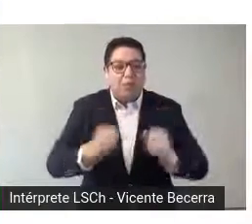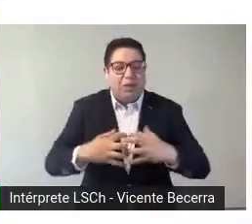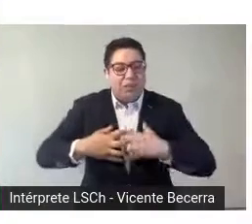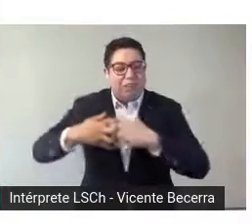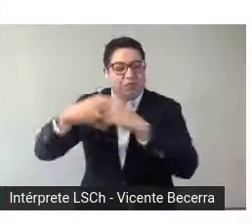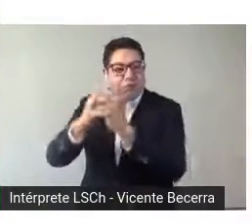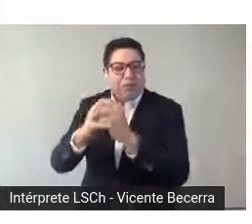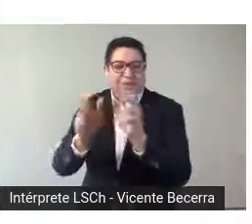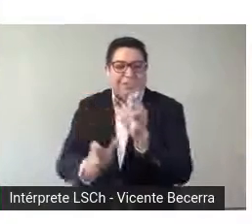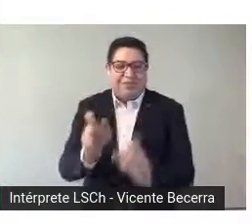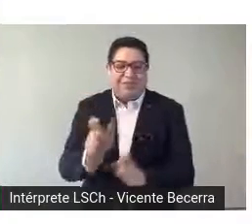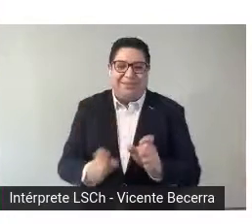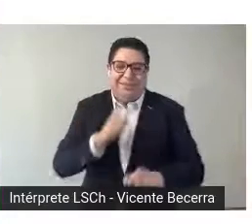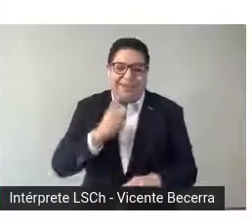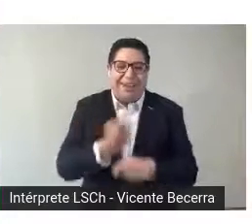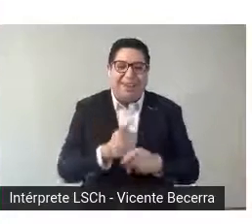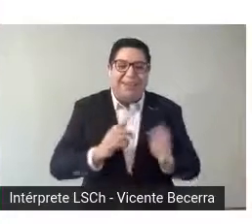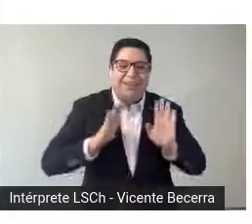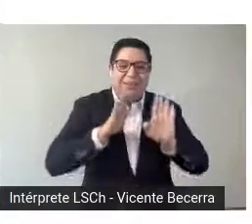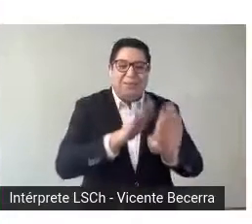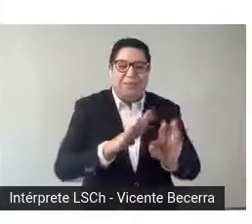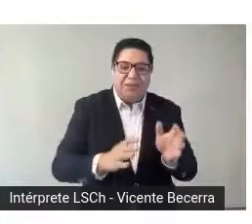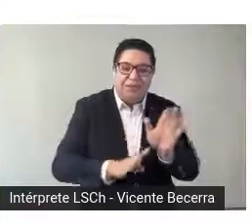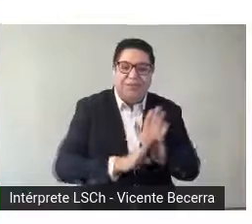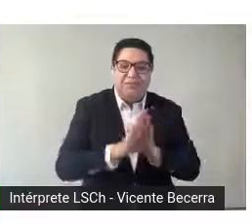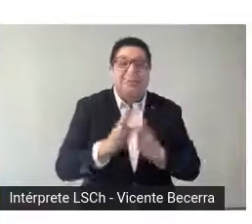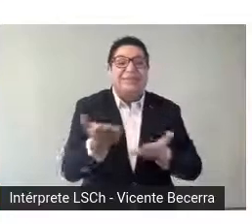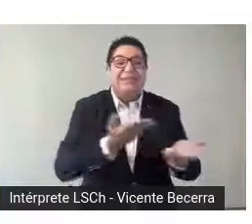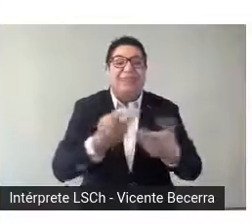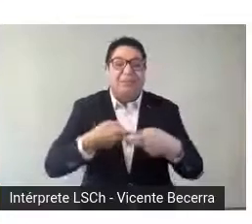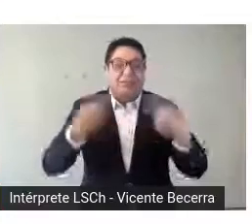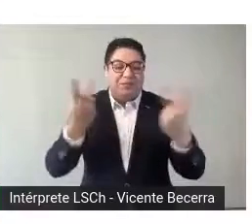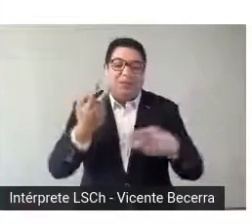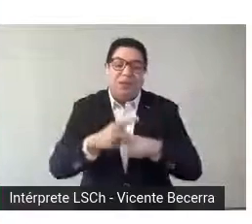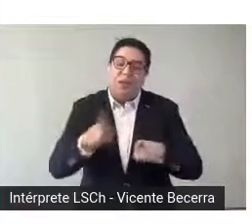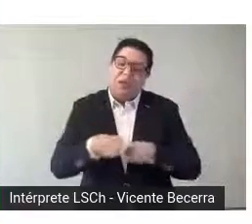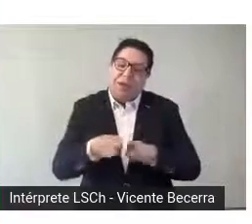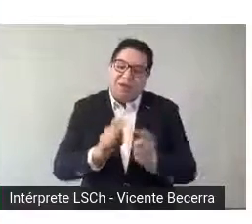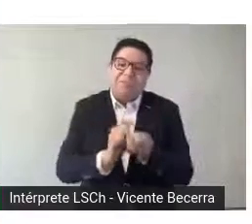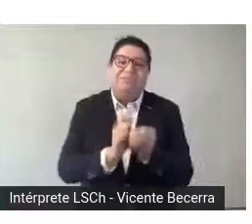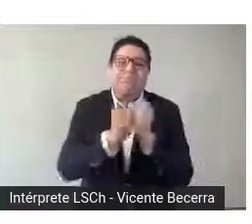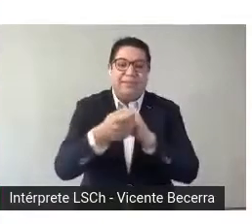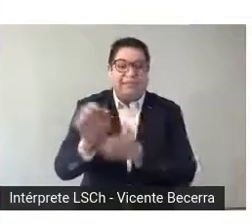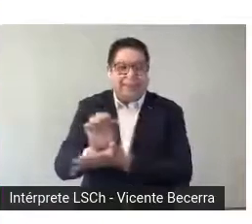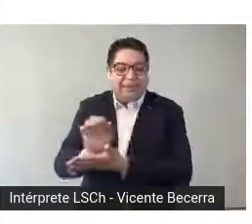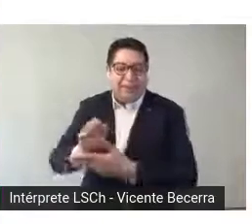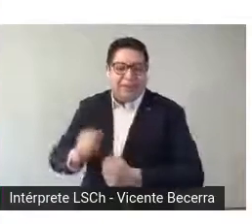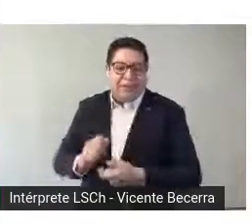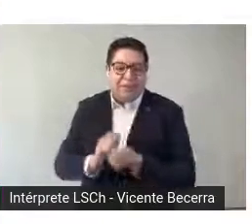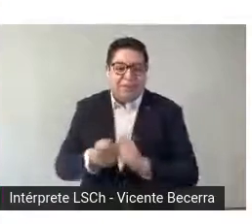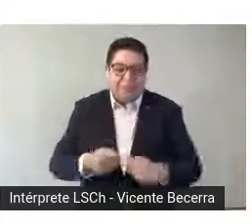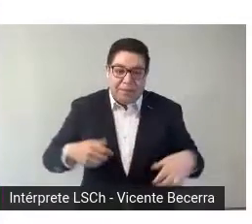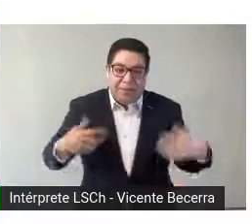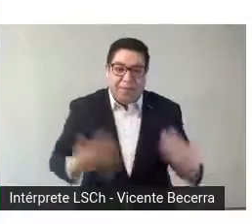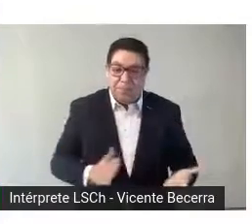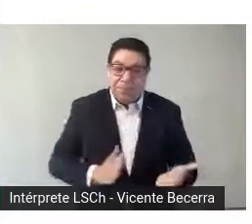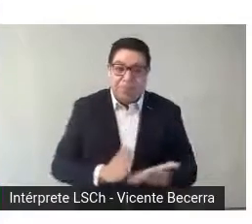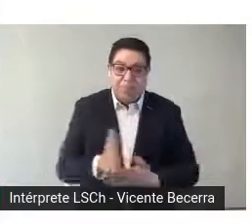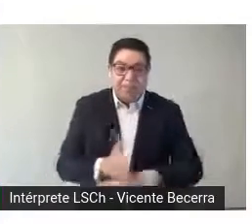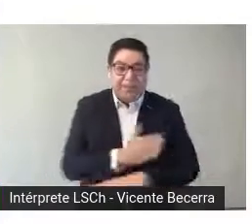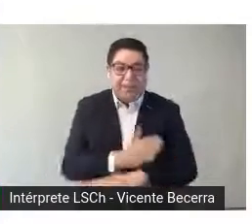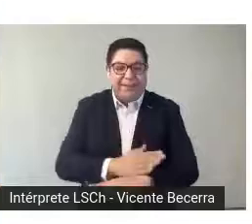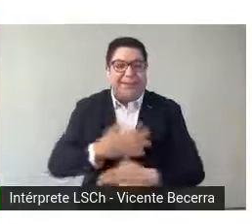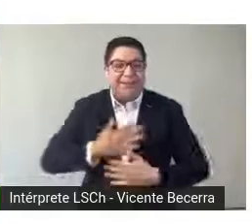compromiso por el servicio público y obviamente la transformación del Estado. Para poder calentar los motores, queremos